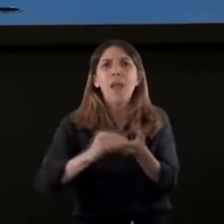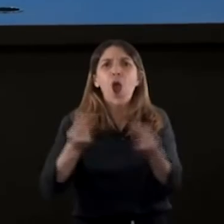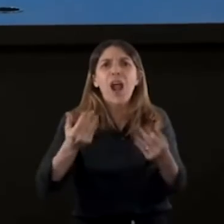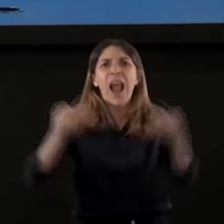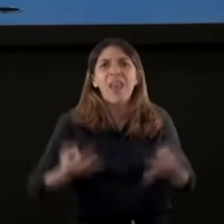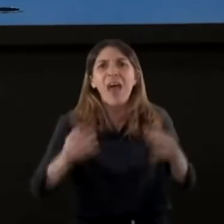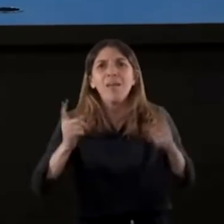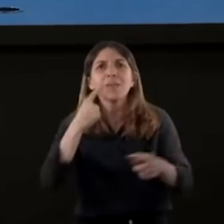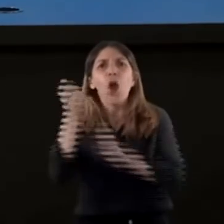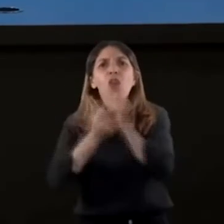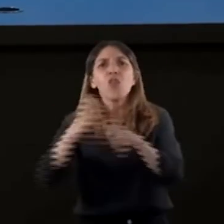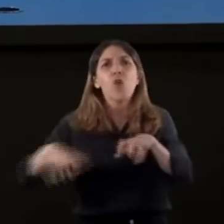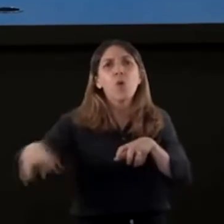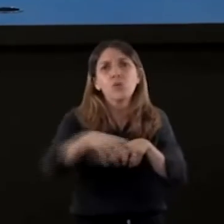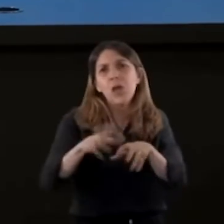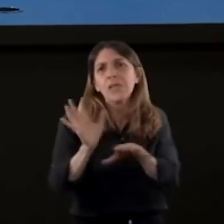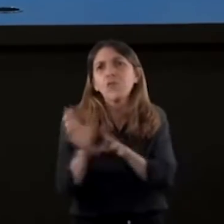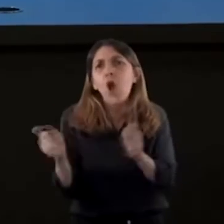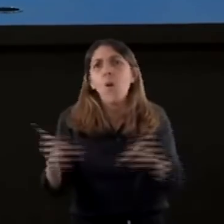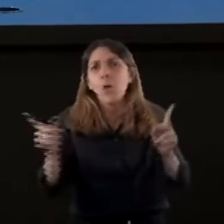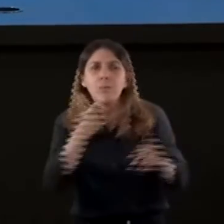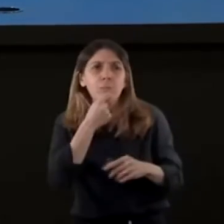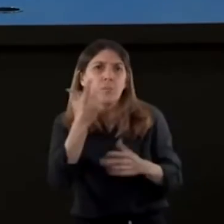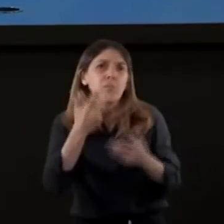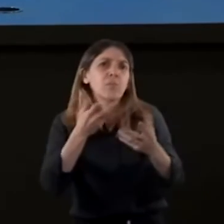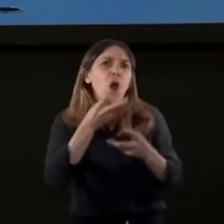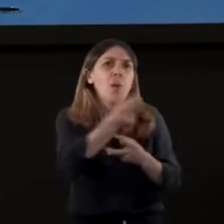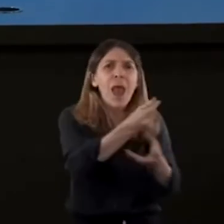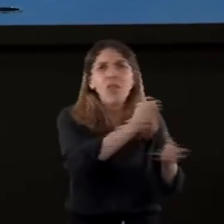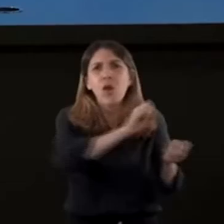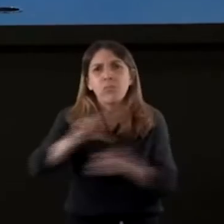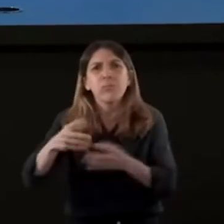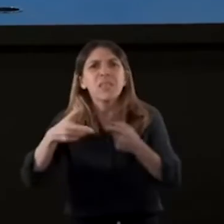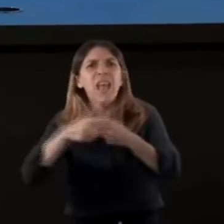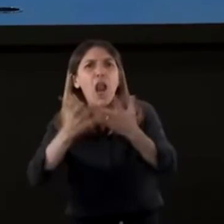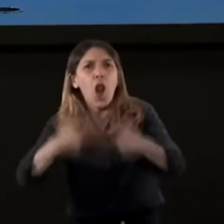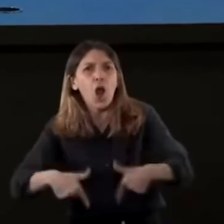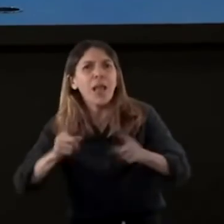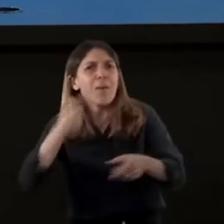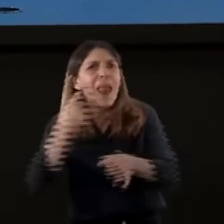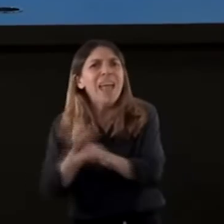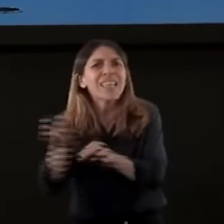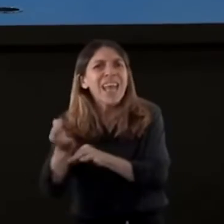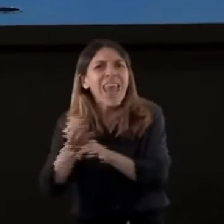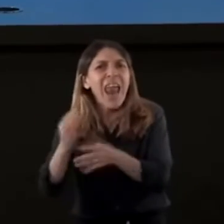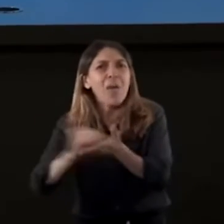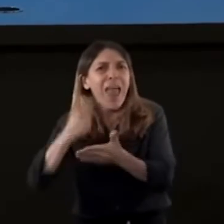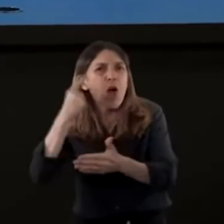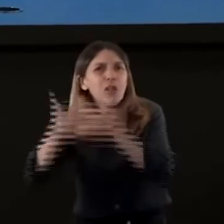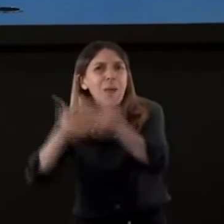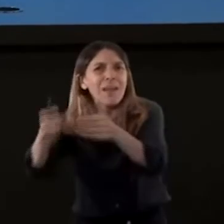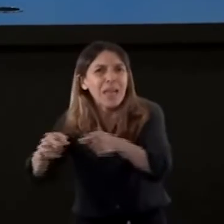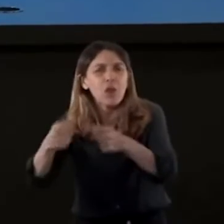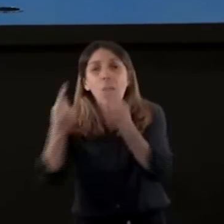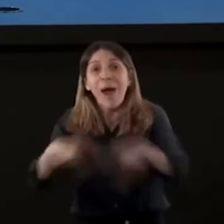sectores industriales tradicionales, justamente incorporando nuevas tecnologías, capacitación a trabajadores y trabajadoras, materiales